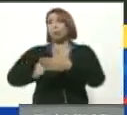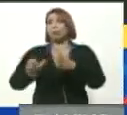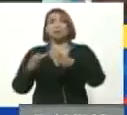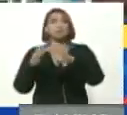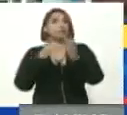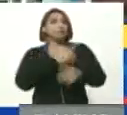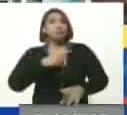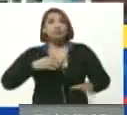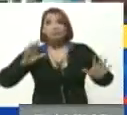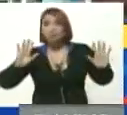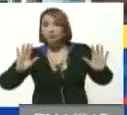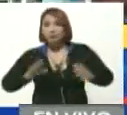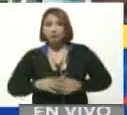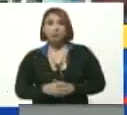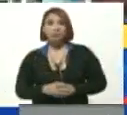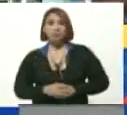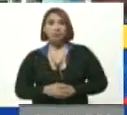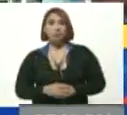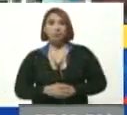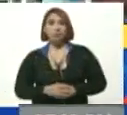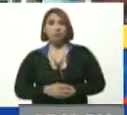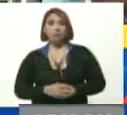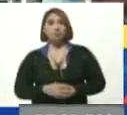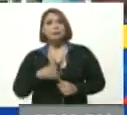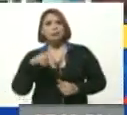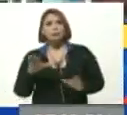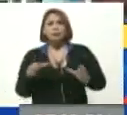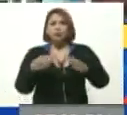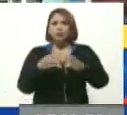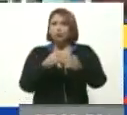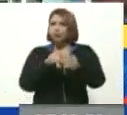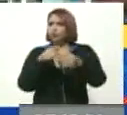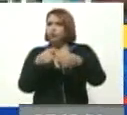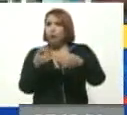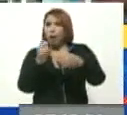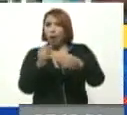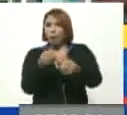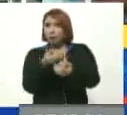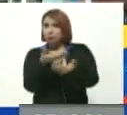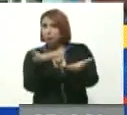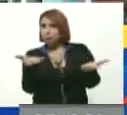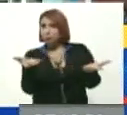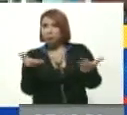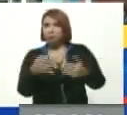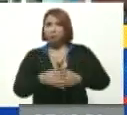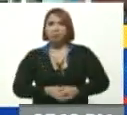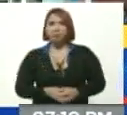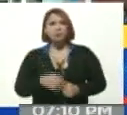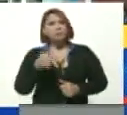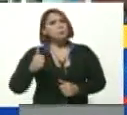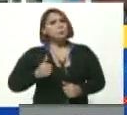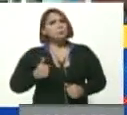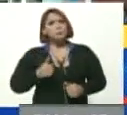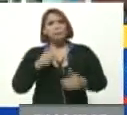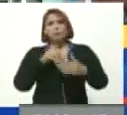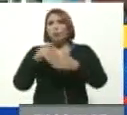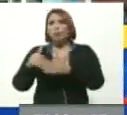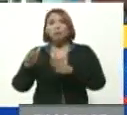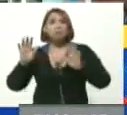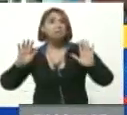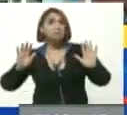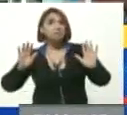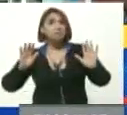desee. En el campo del Gran Polo Patriótico, ahí están las opciones. Quien quiera votar